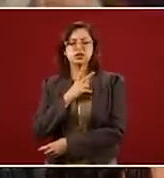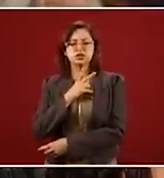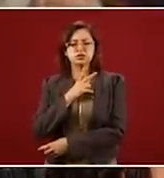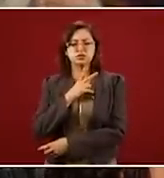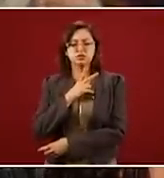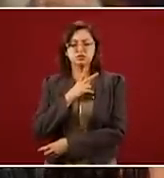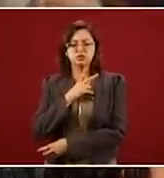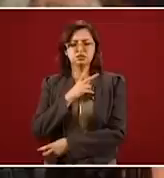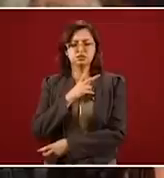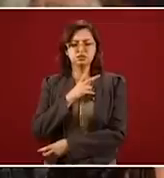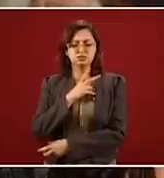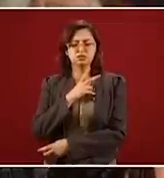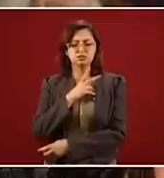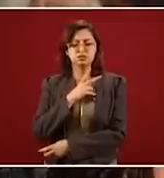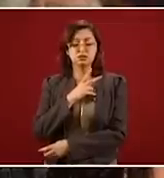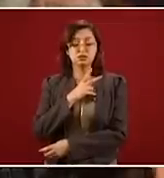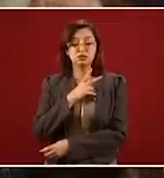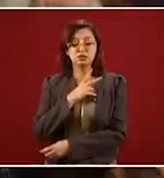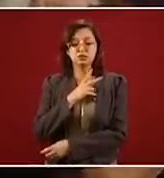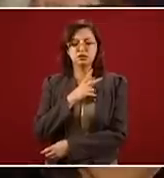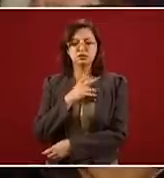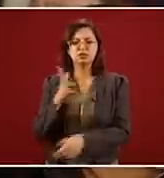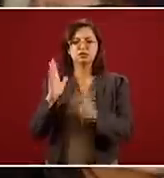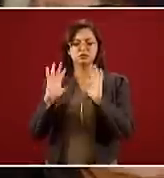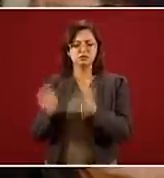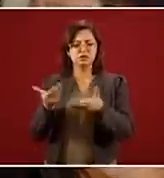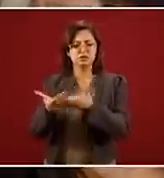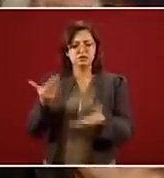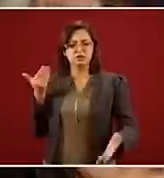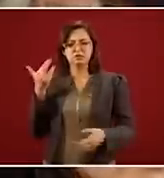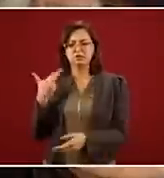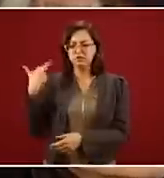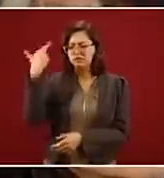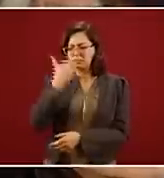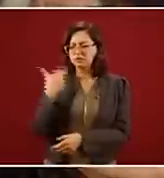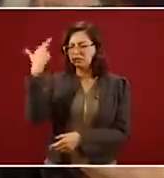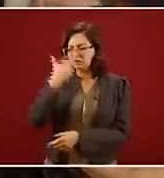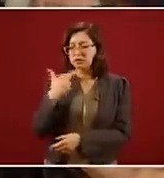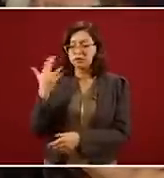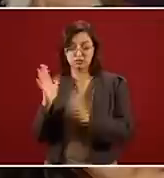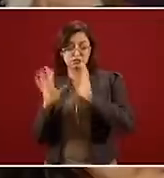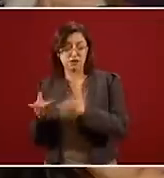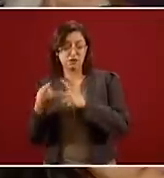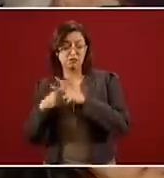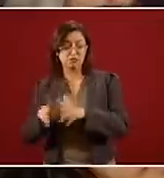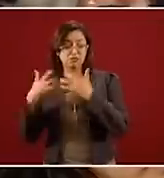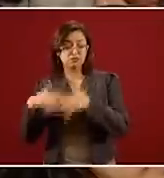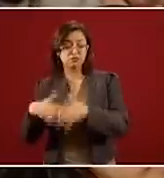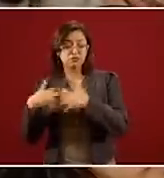ya se hicieron, que se hicieron en las rondas pasadas, están produciendo, y